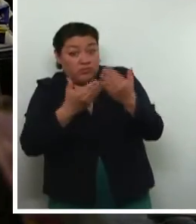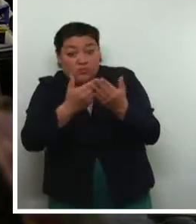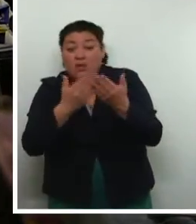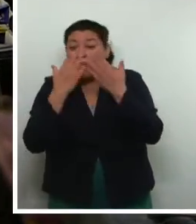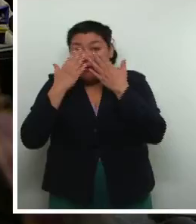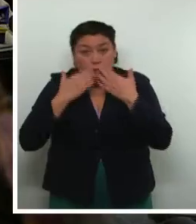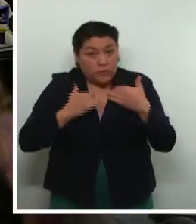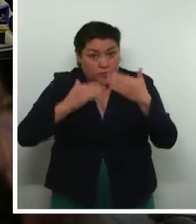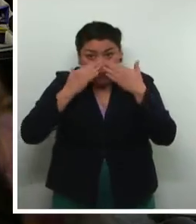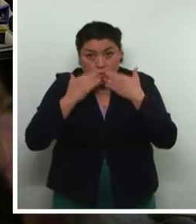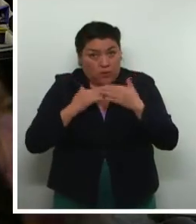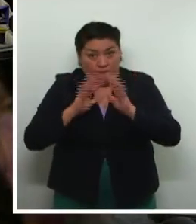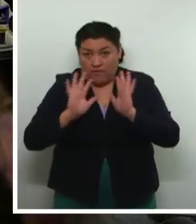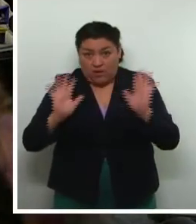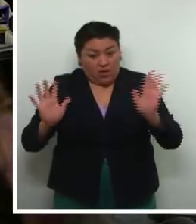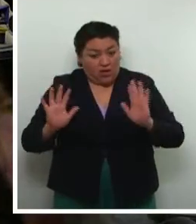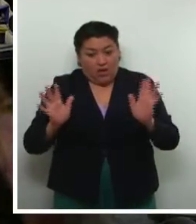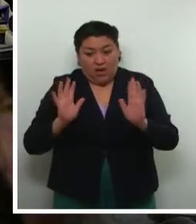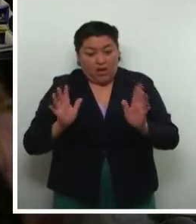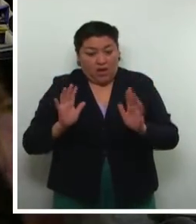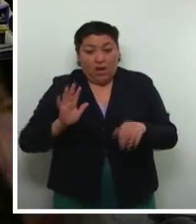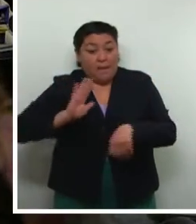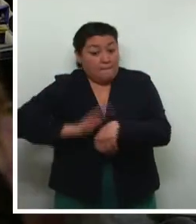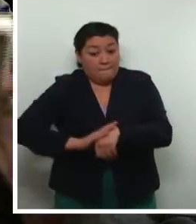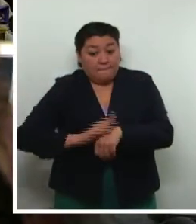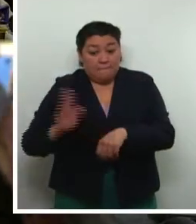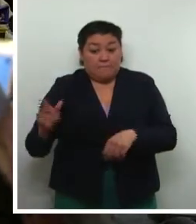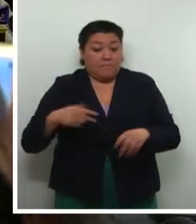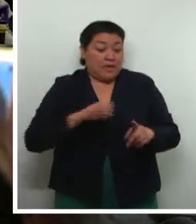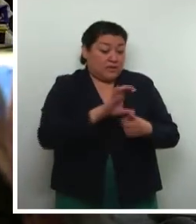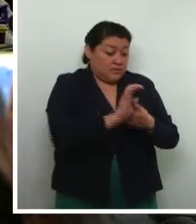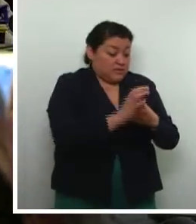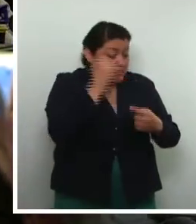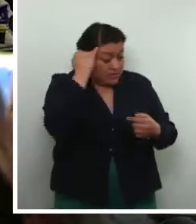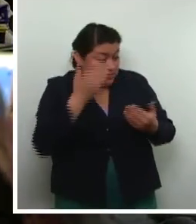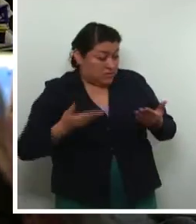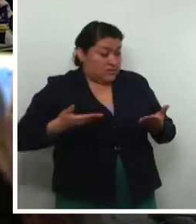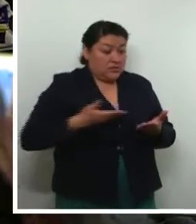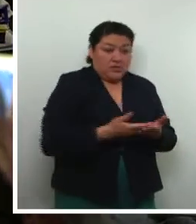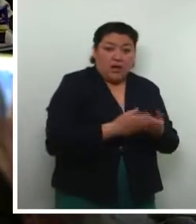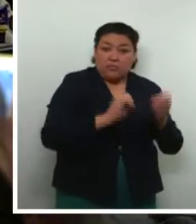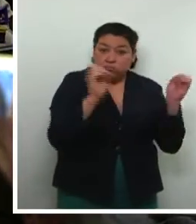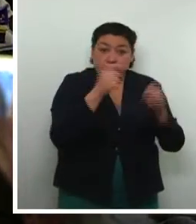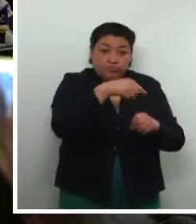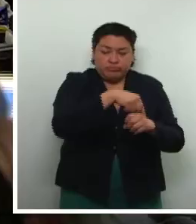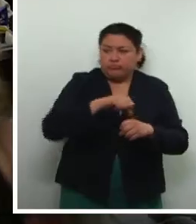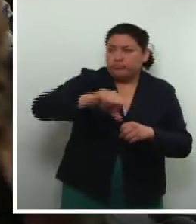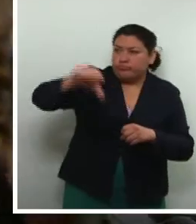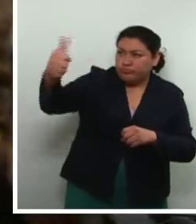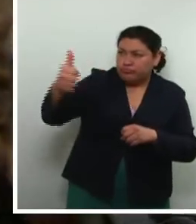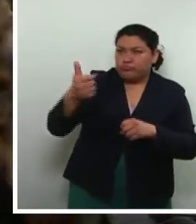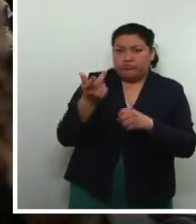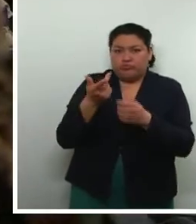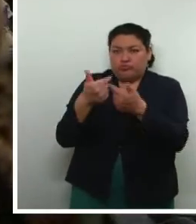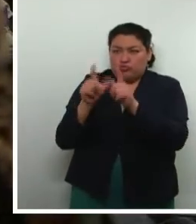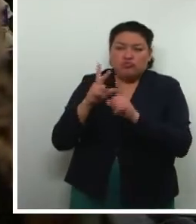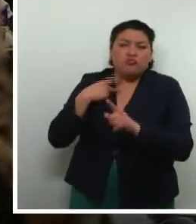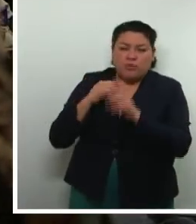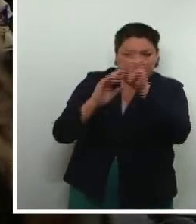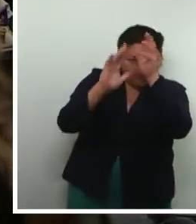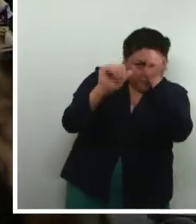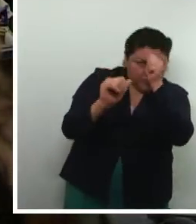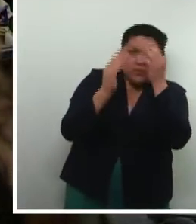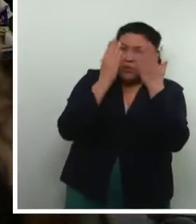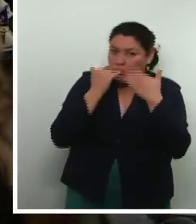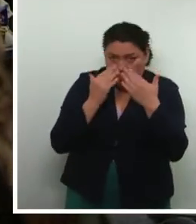se pusieran a consideración en la comisión y en la cual se haya llegado a un acuerdo. Por tanto,